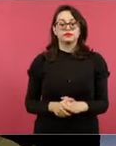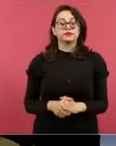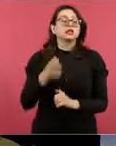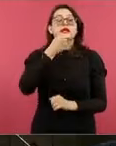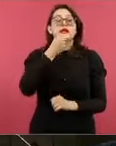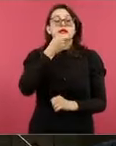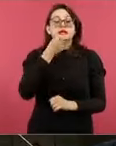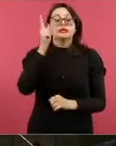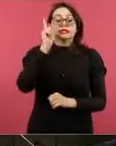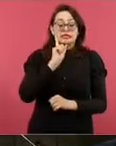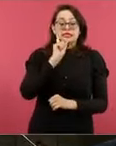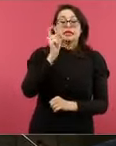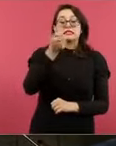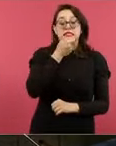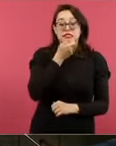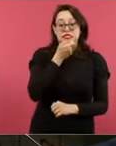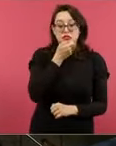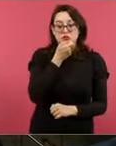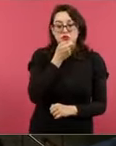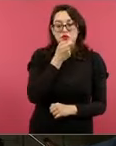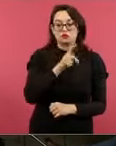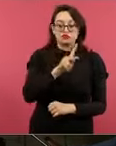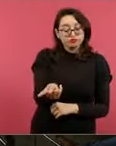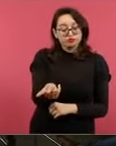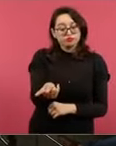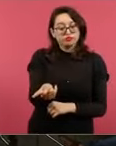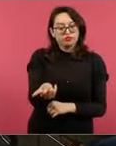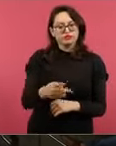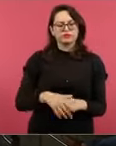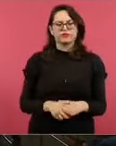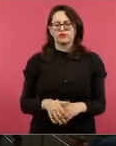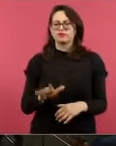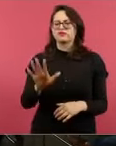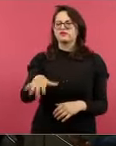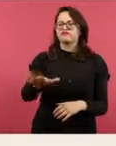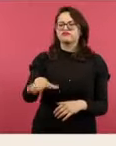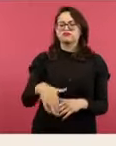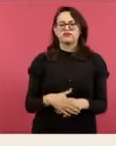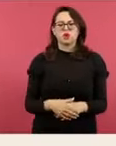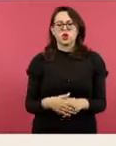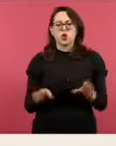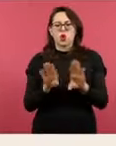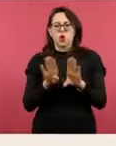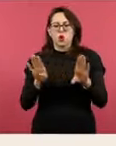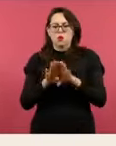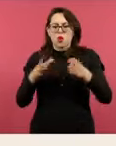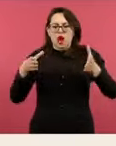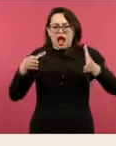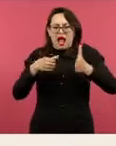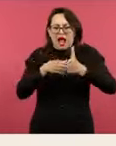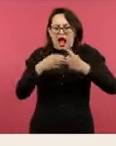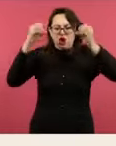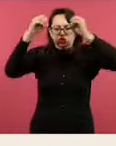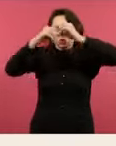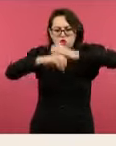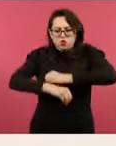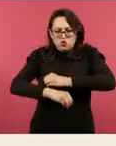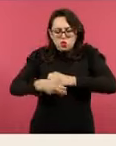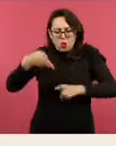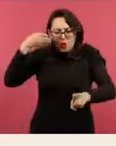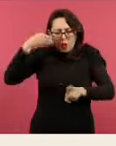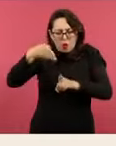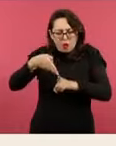niñas y los niños se van a encontrar con una pregunta que es: ¿cómo construirían una cámara oscura para observar la simetría central